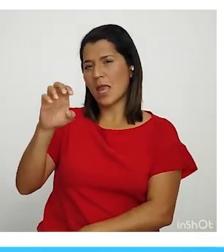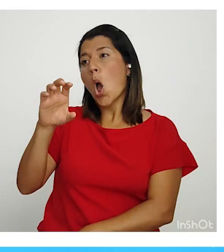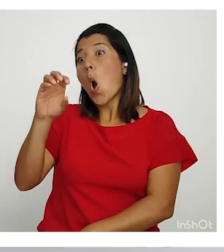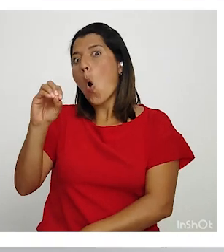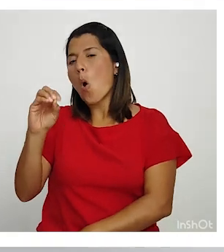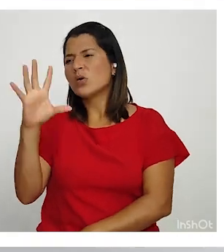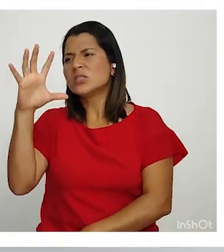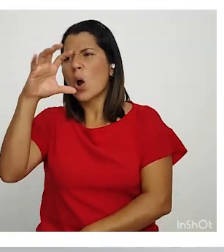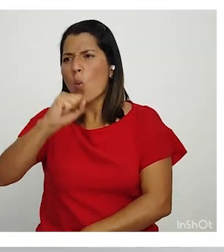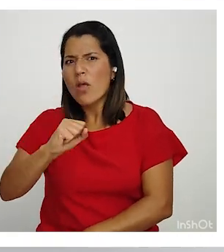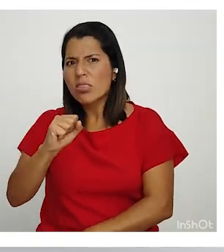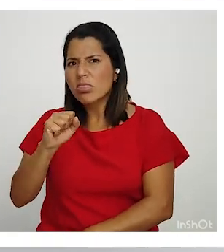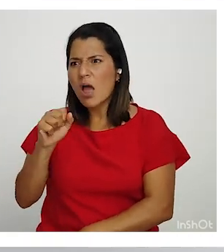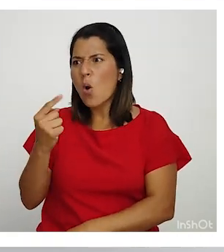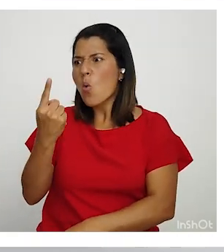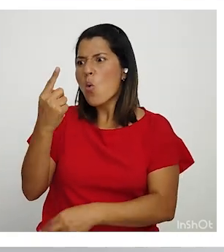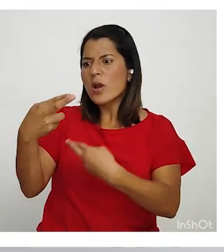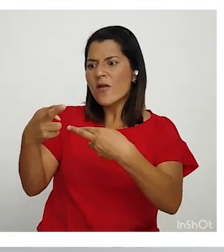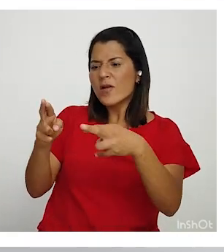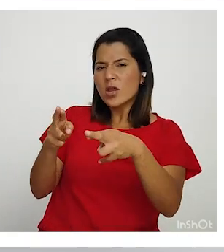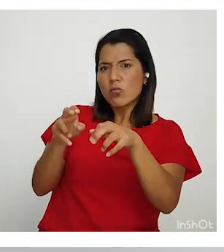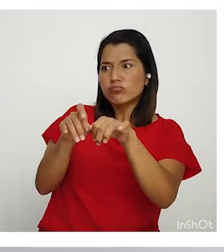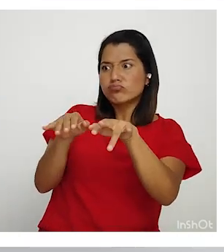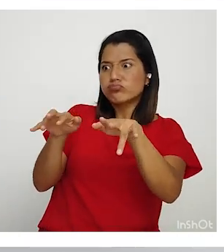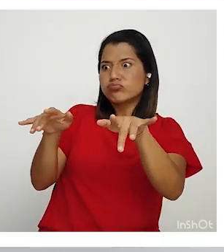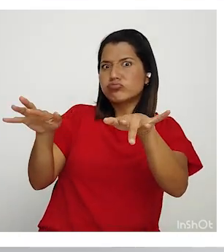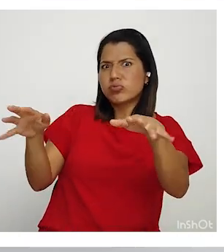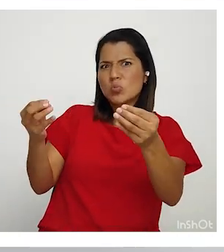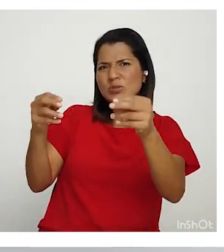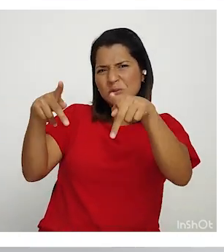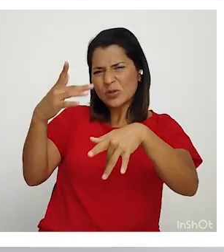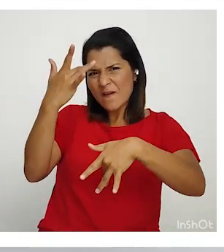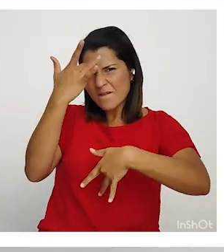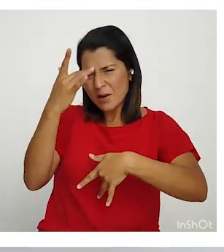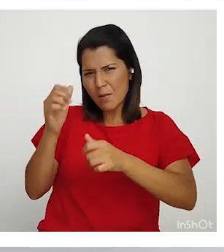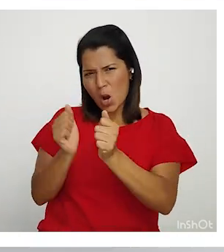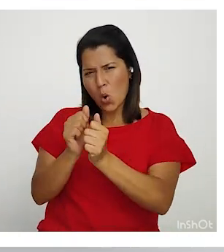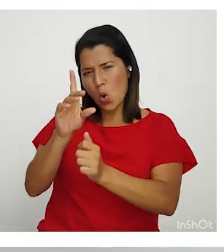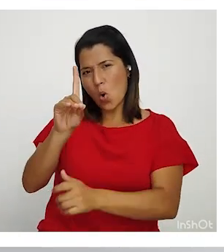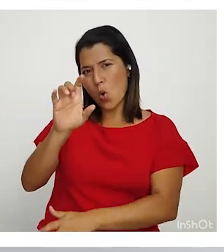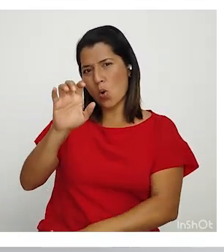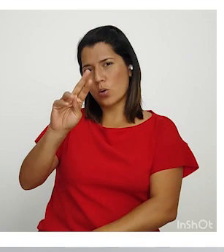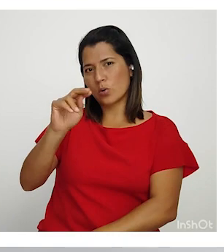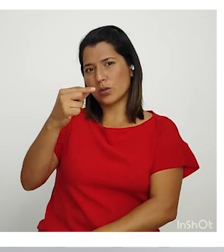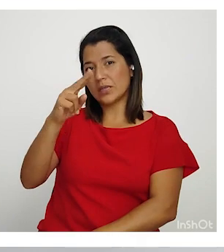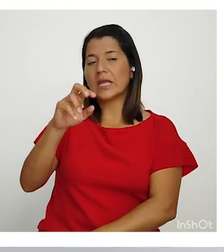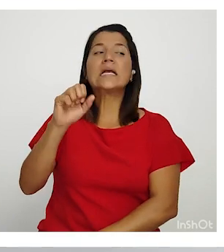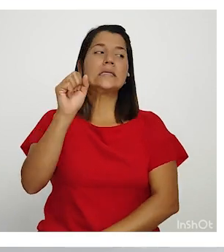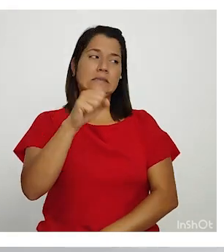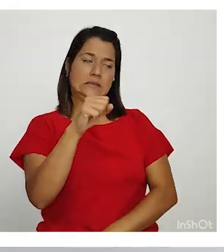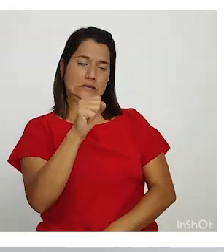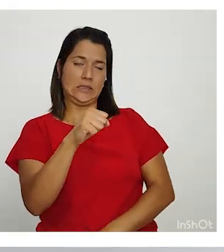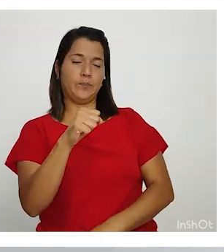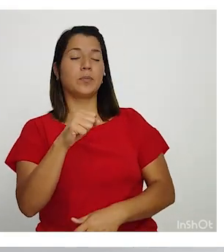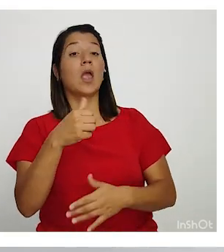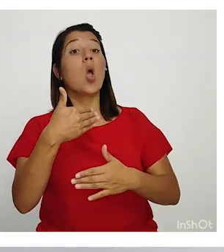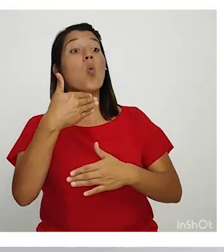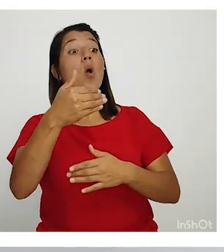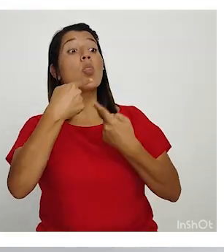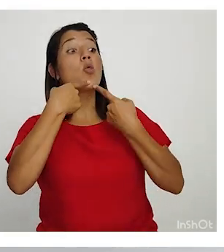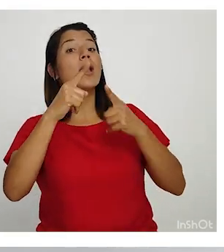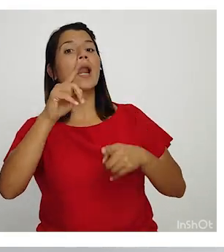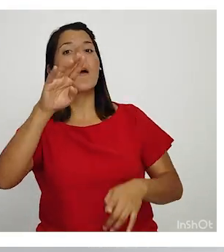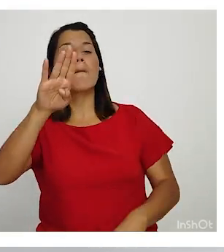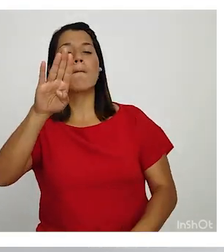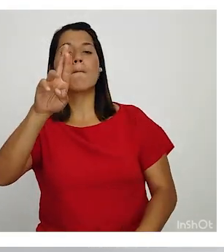cuando hay brotes en las comunidades hay un muestreo. el personal de salud llega y